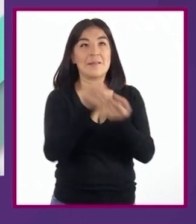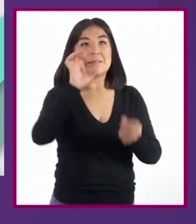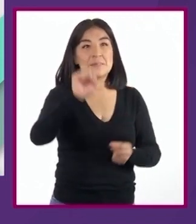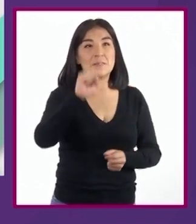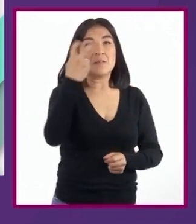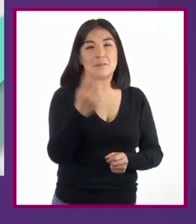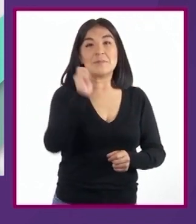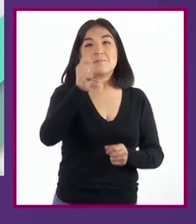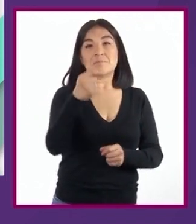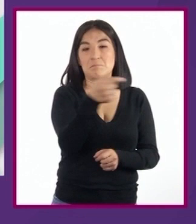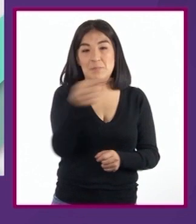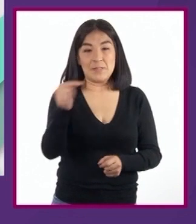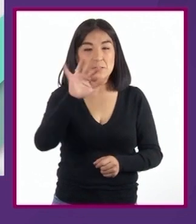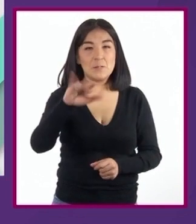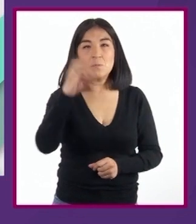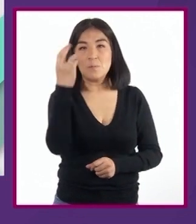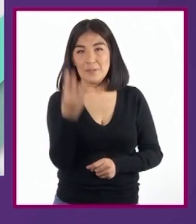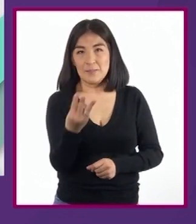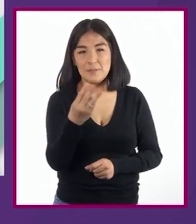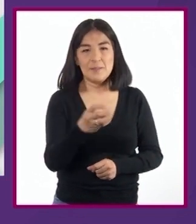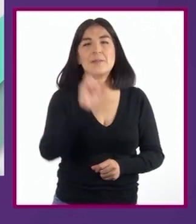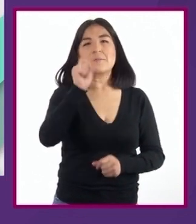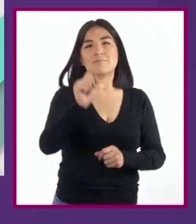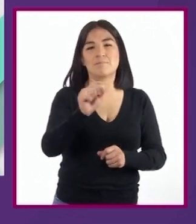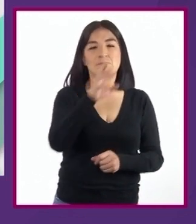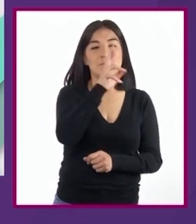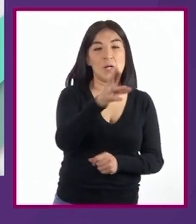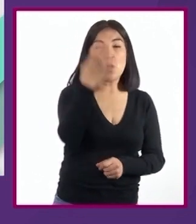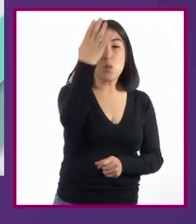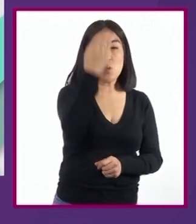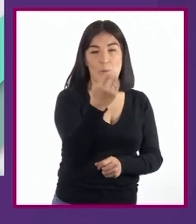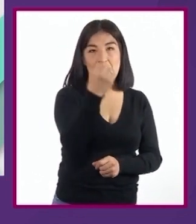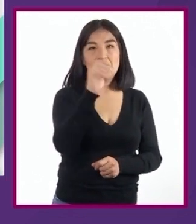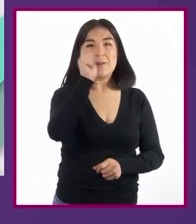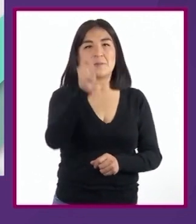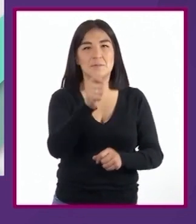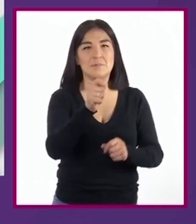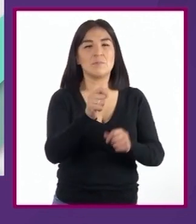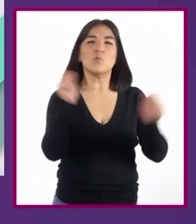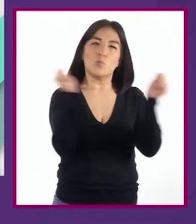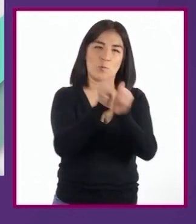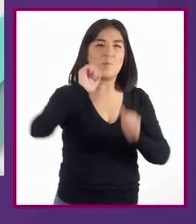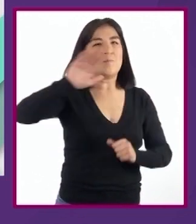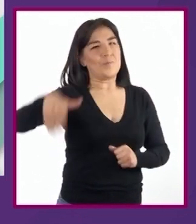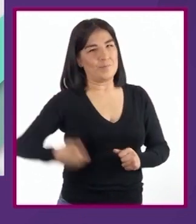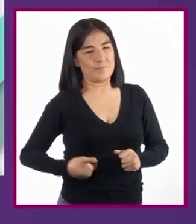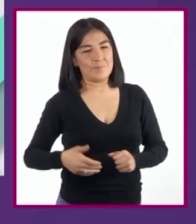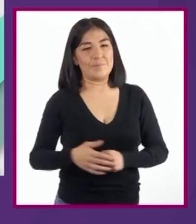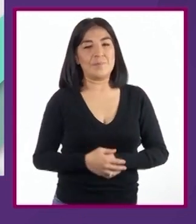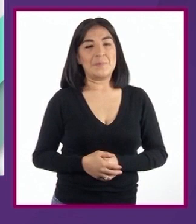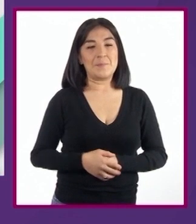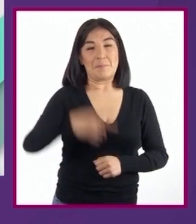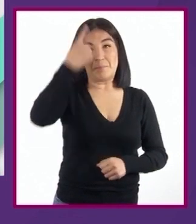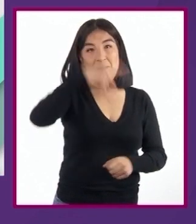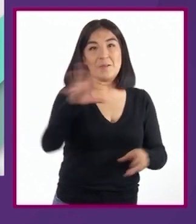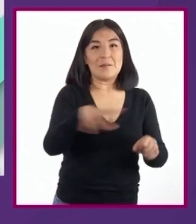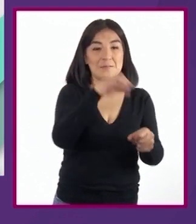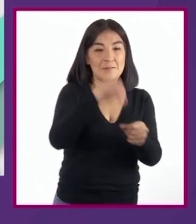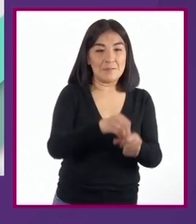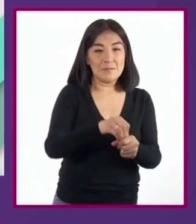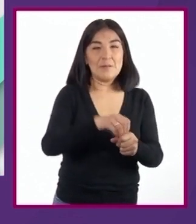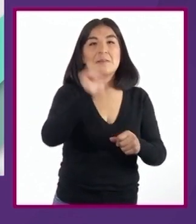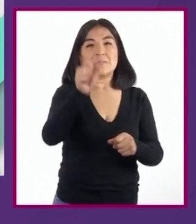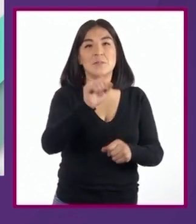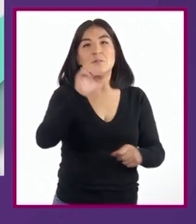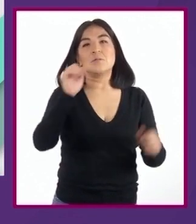menos 53, obtenemos 9 en la columna de pacientes con fractura. Para completar los